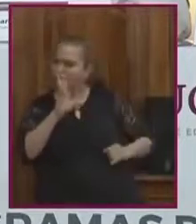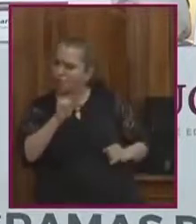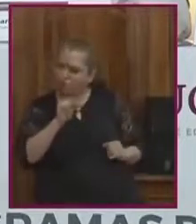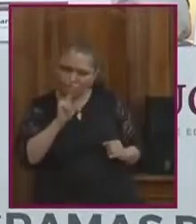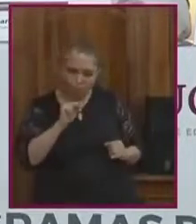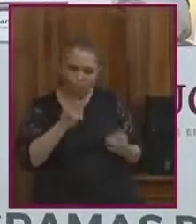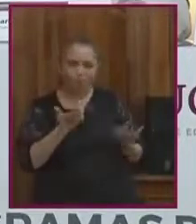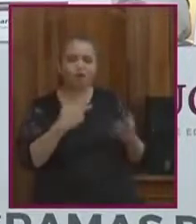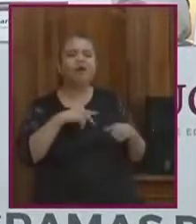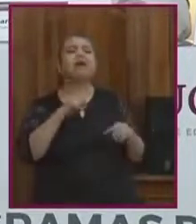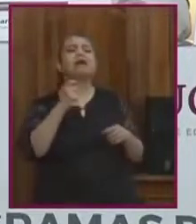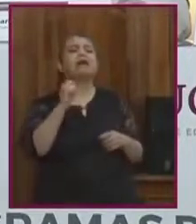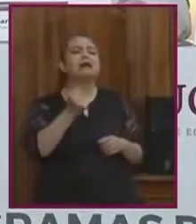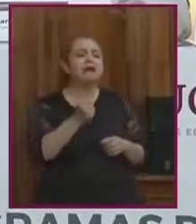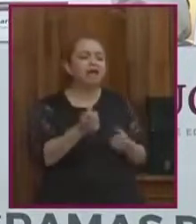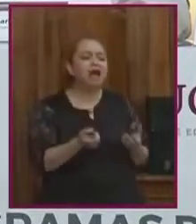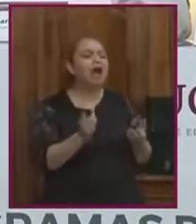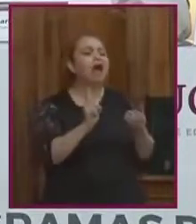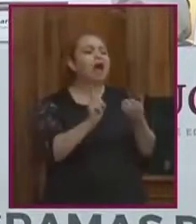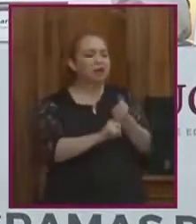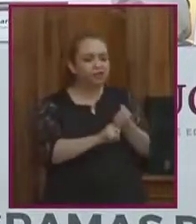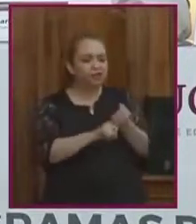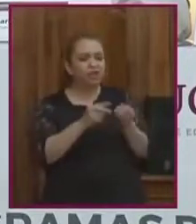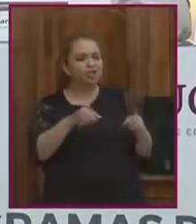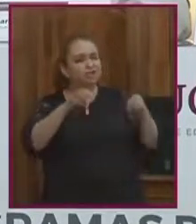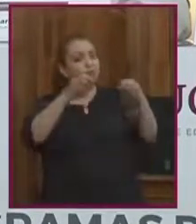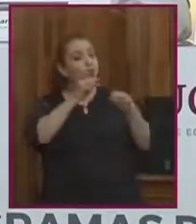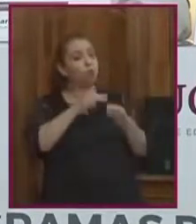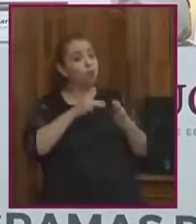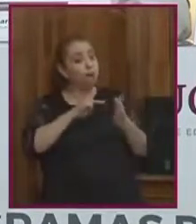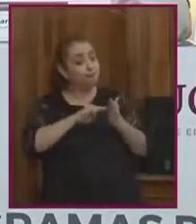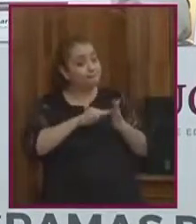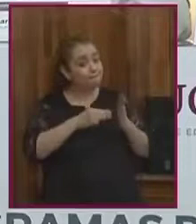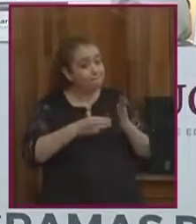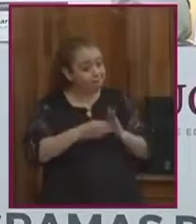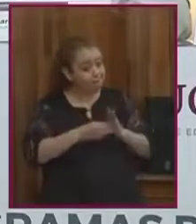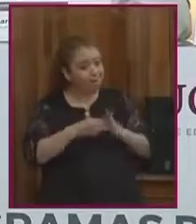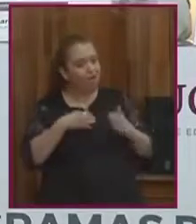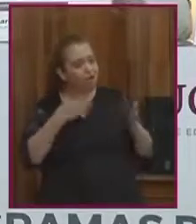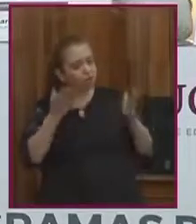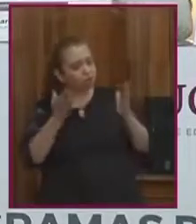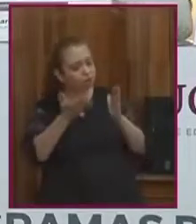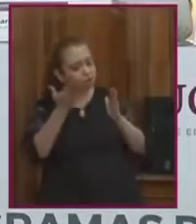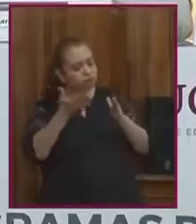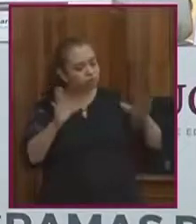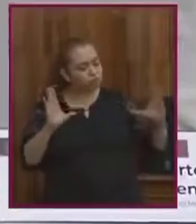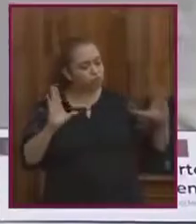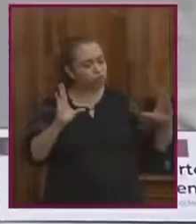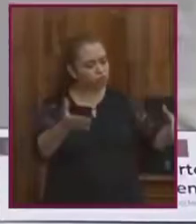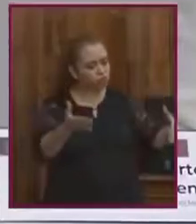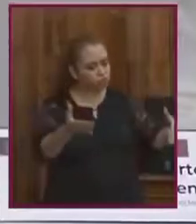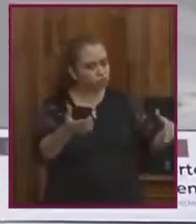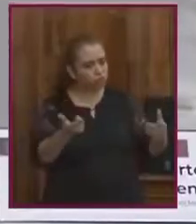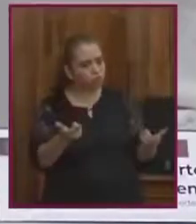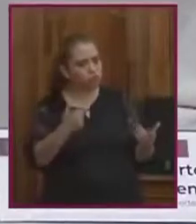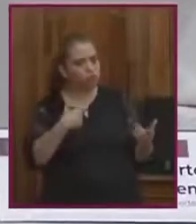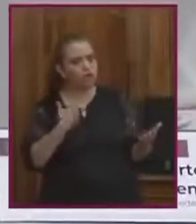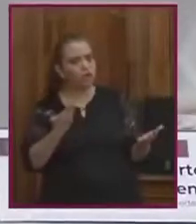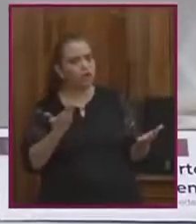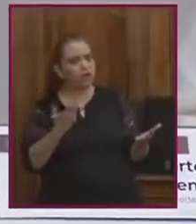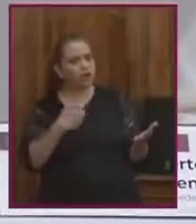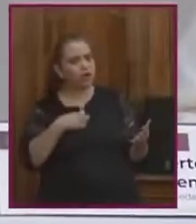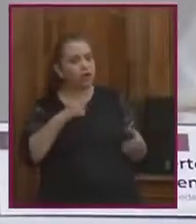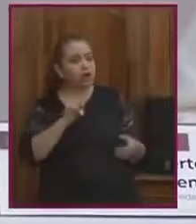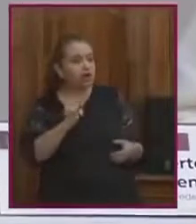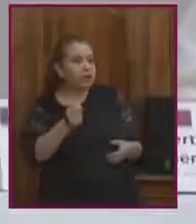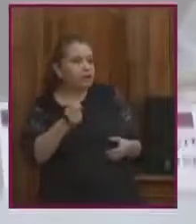debe contener. Lo único que hay es como un método, pero estamos en una construcción colectiva. Y yo creo que algo que ha hecho